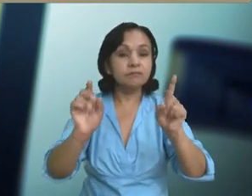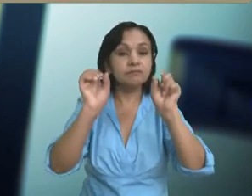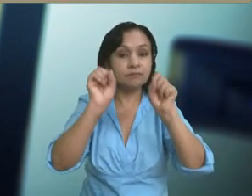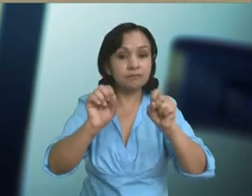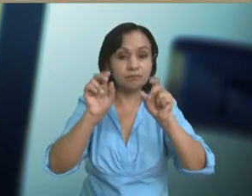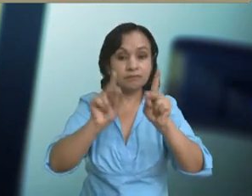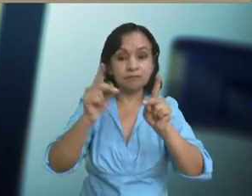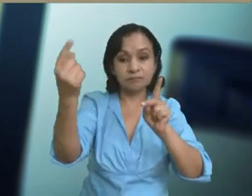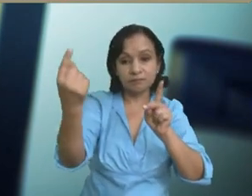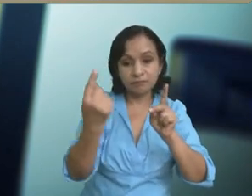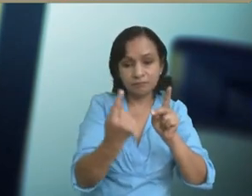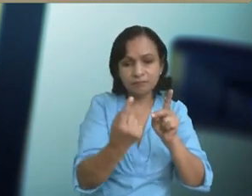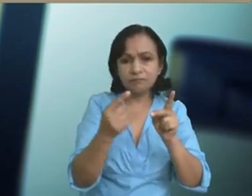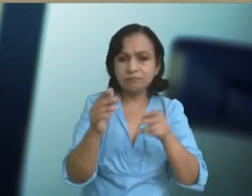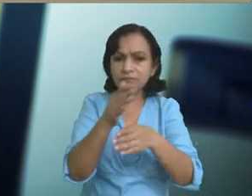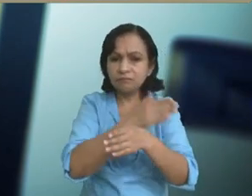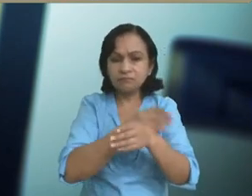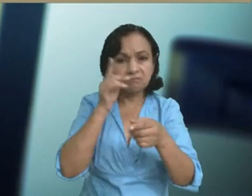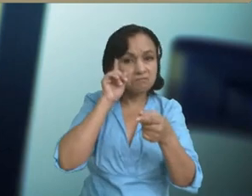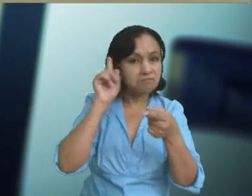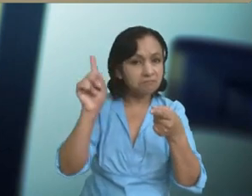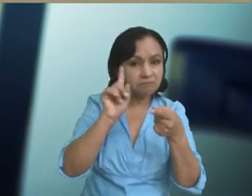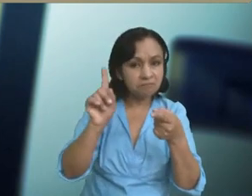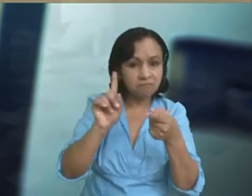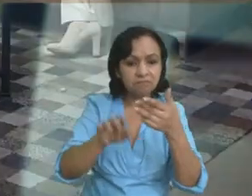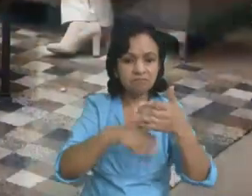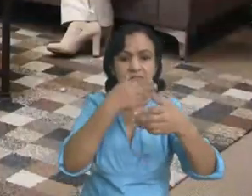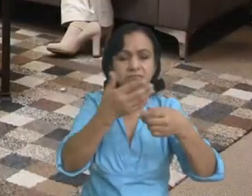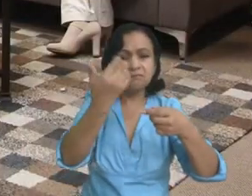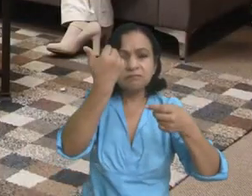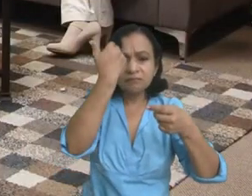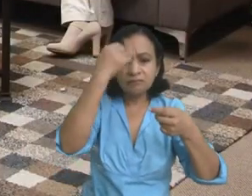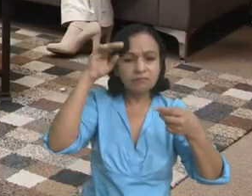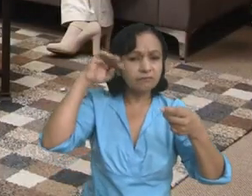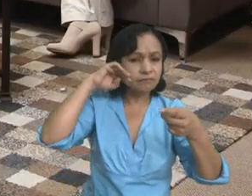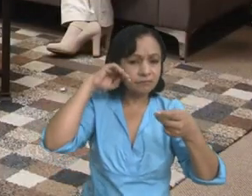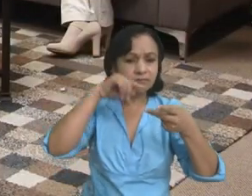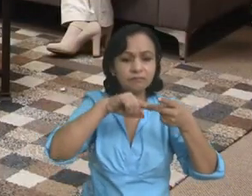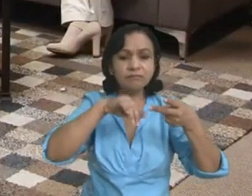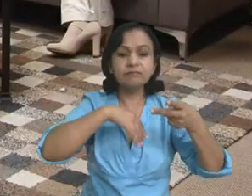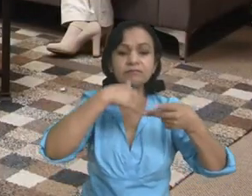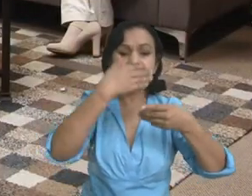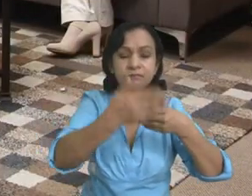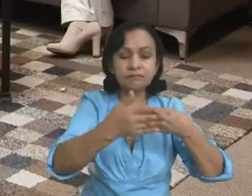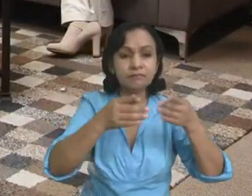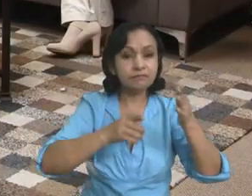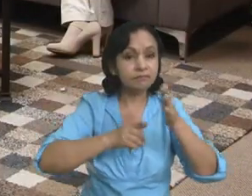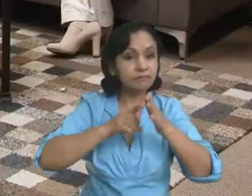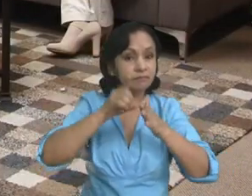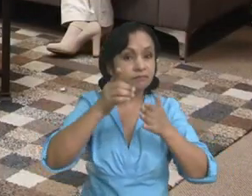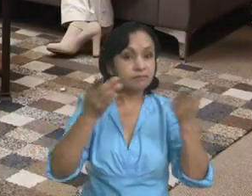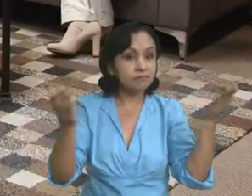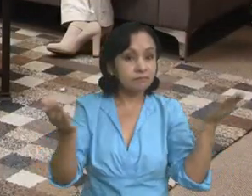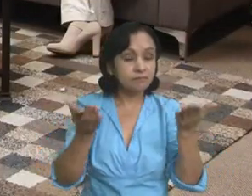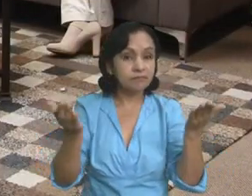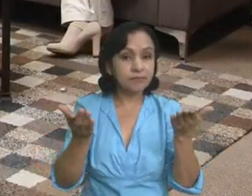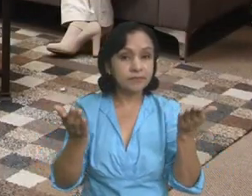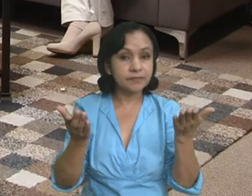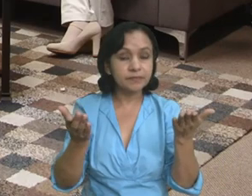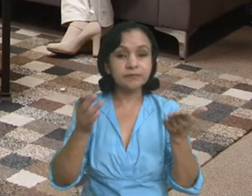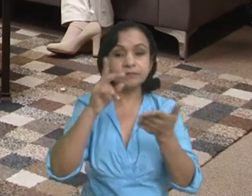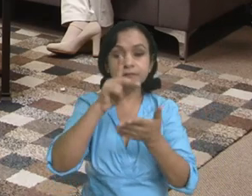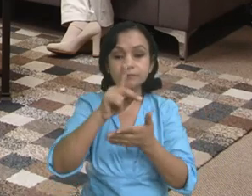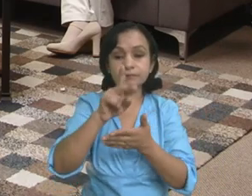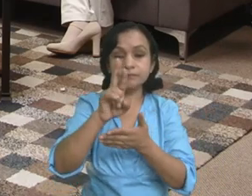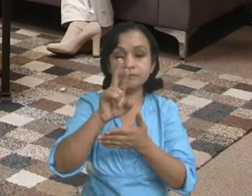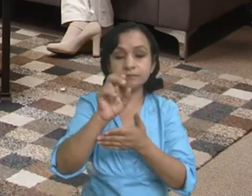paciente es asintomático, cuando ya tiene sintomatología, y cuando estas sintomatologías avanzan, bueno, hay protocolo